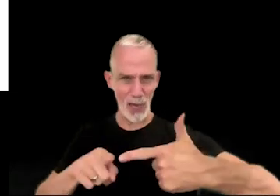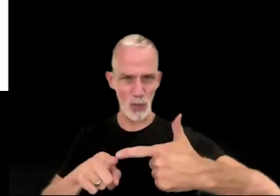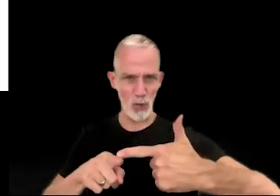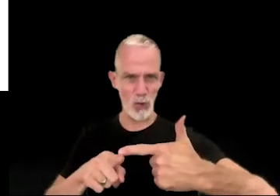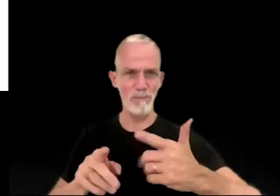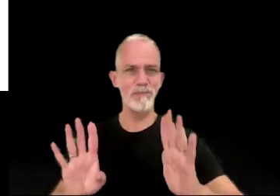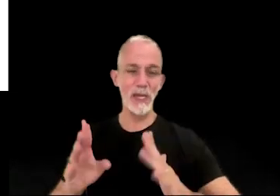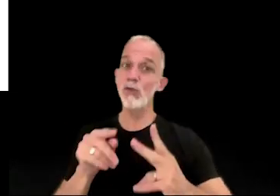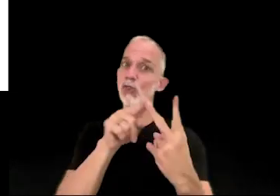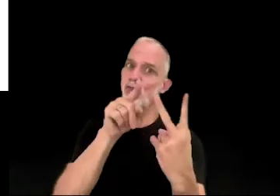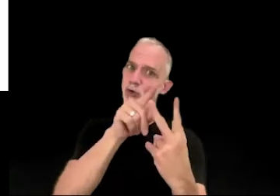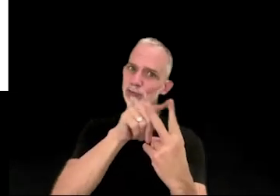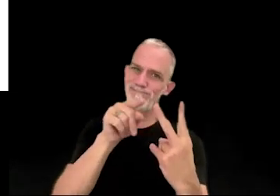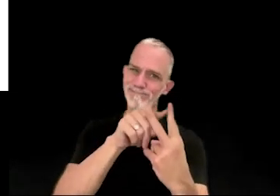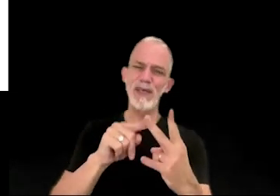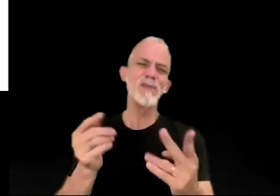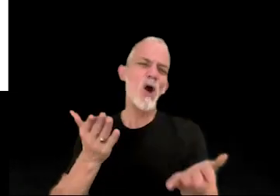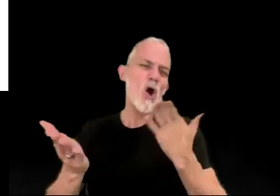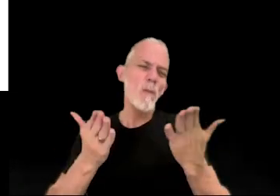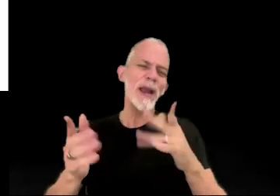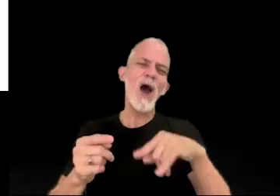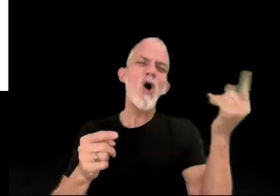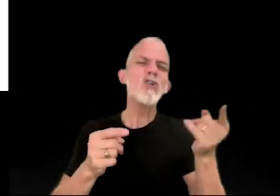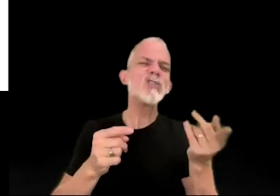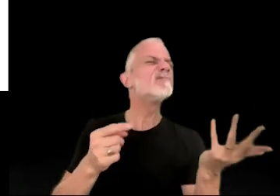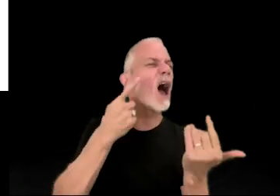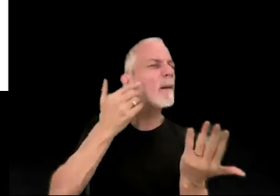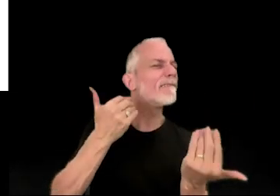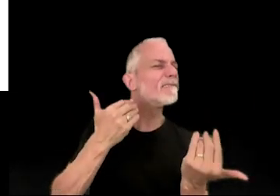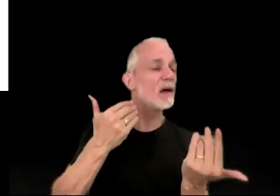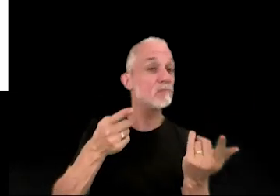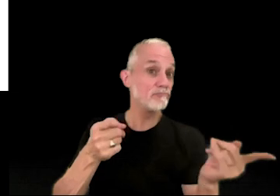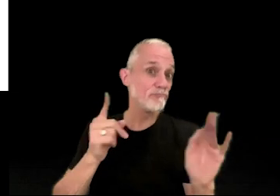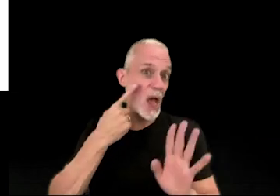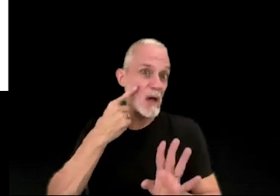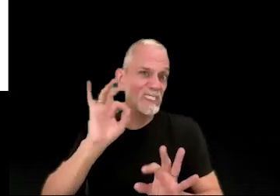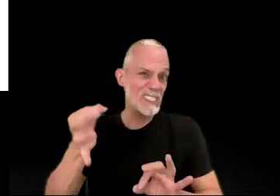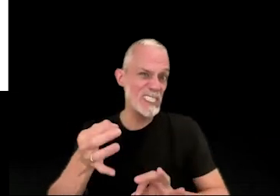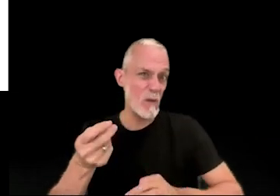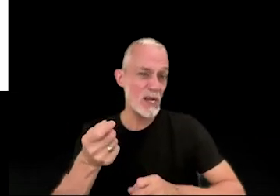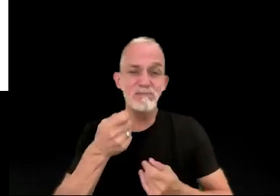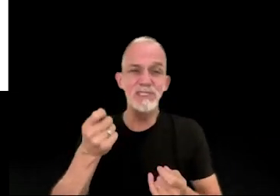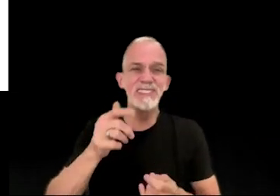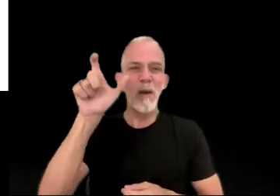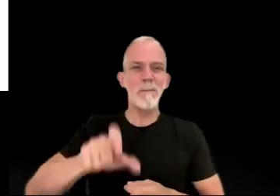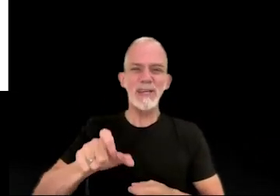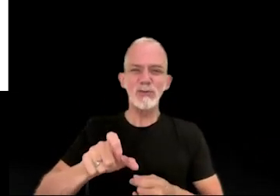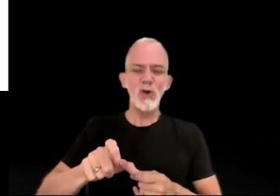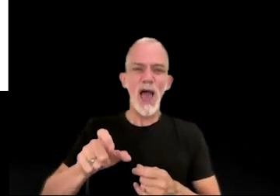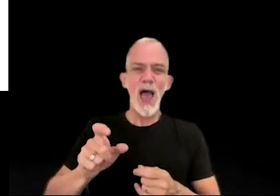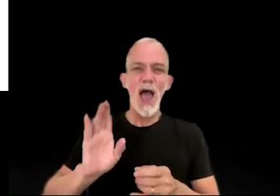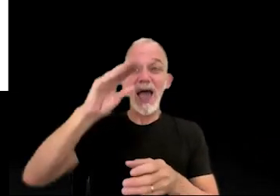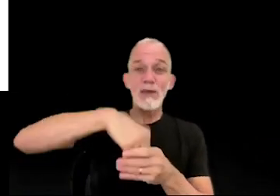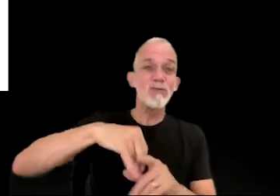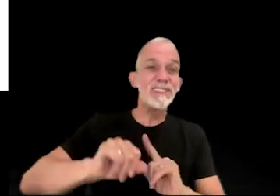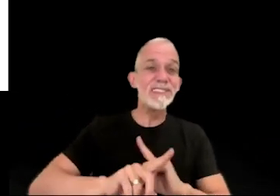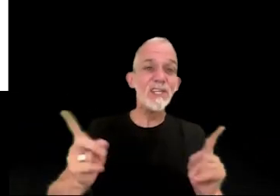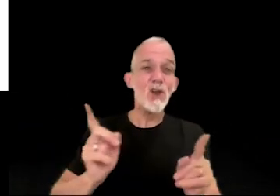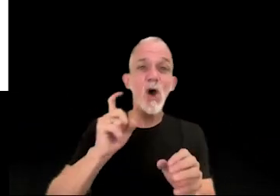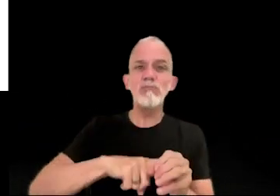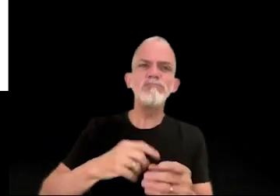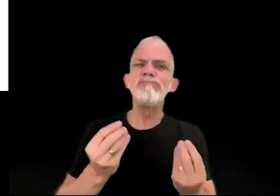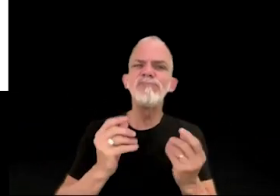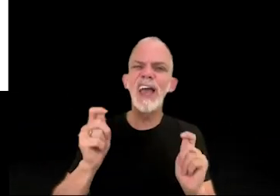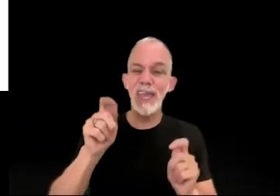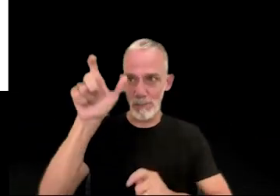siempre a comparar con otros regímenes y para identificar rápidamente el sujeto excluido en esta oportunidad, podemos decir que,